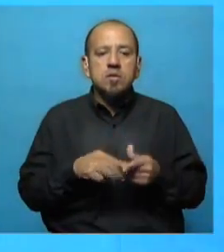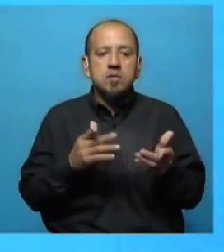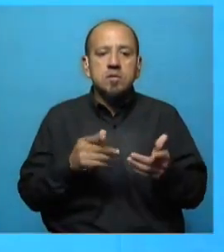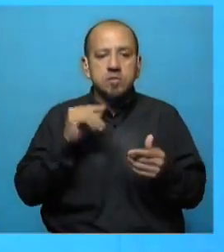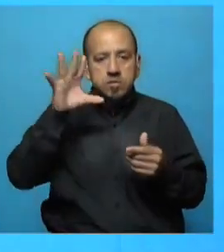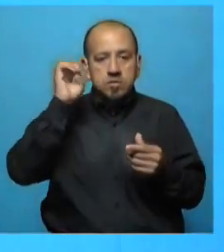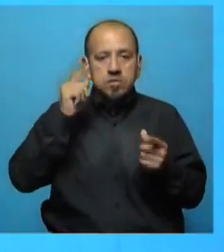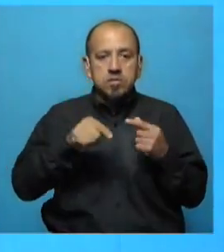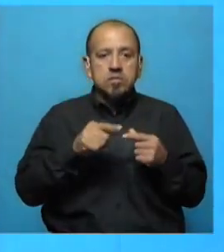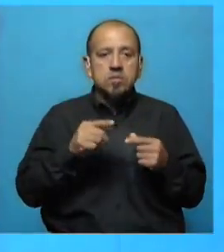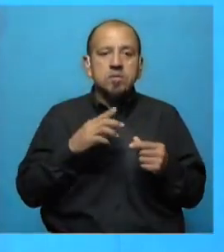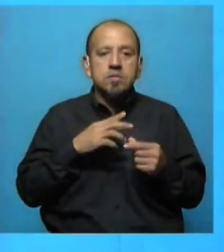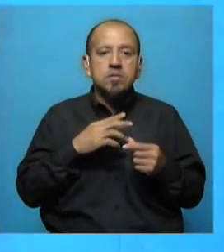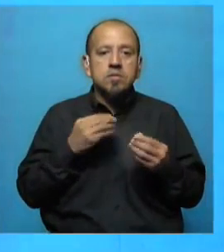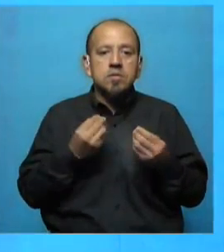acordado